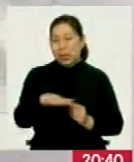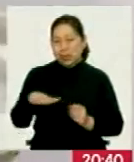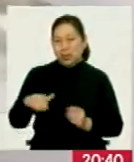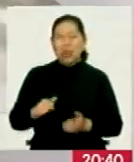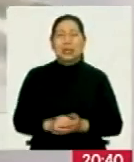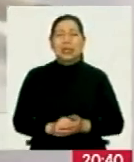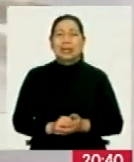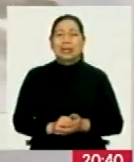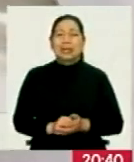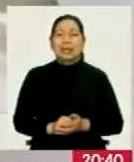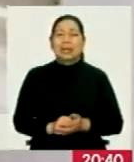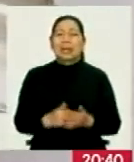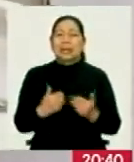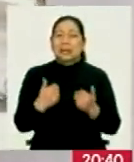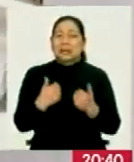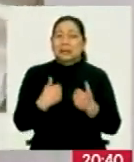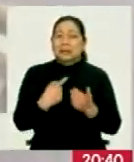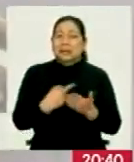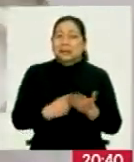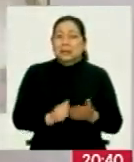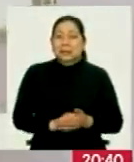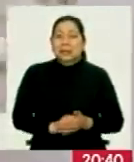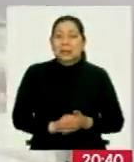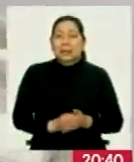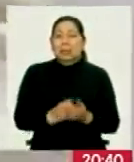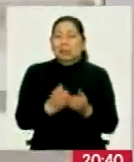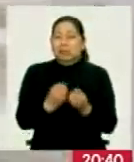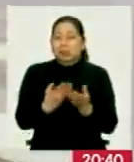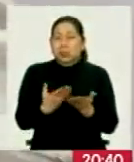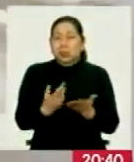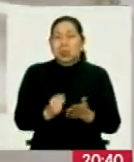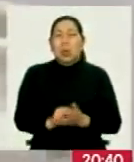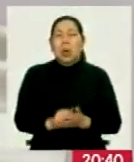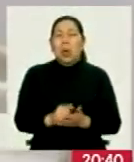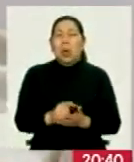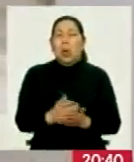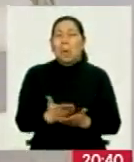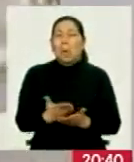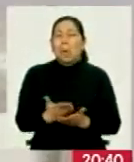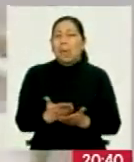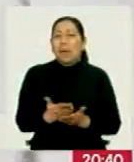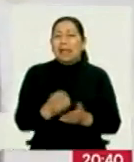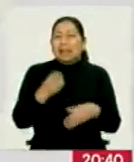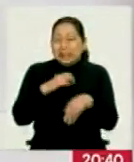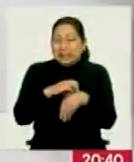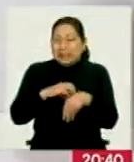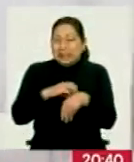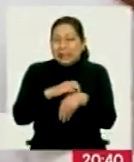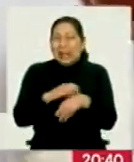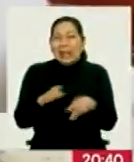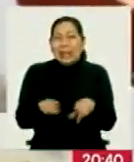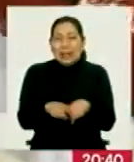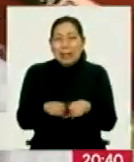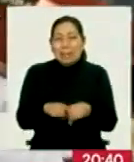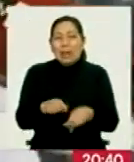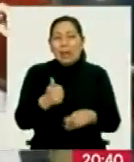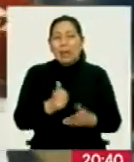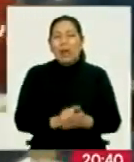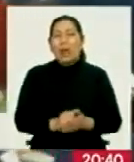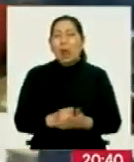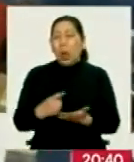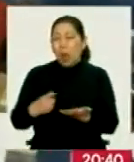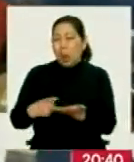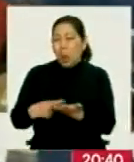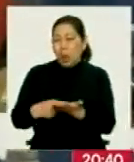¿no? Tenemos de que produce bastante prurito, bastante escozor. También existe la